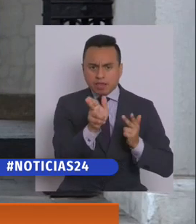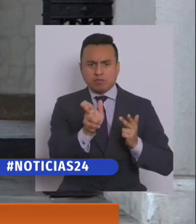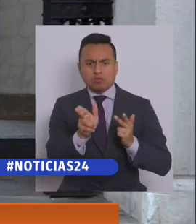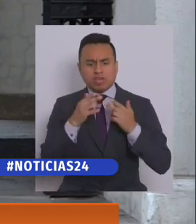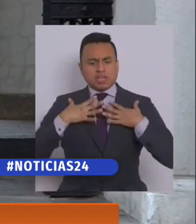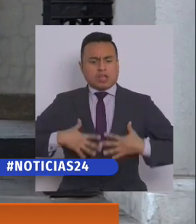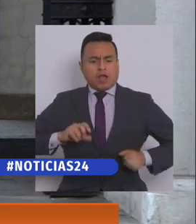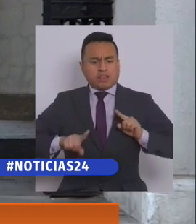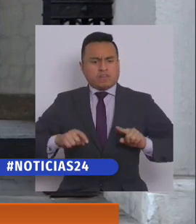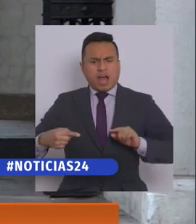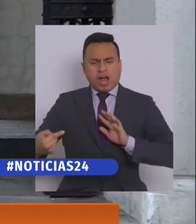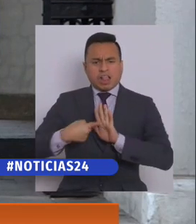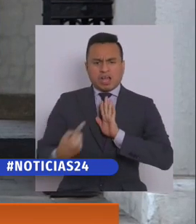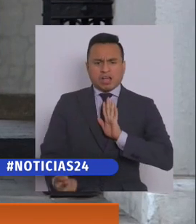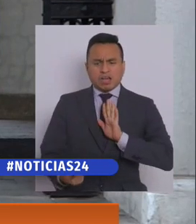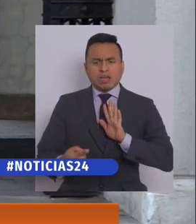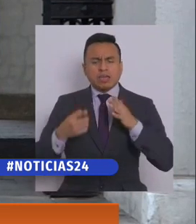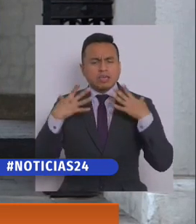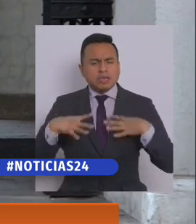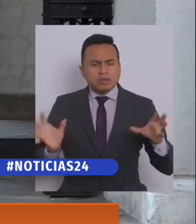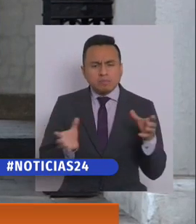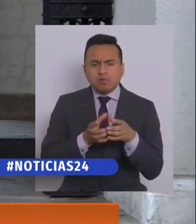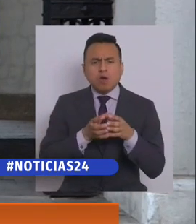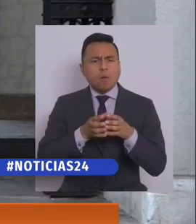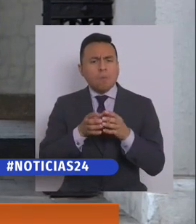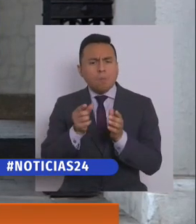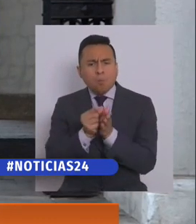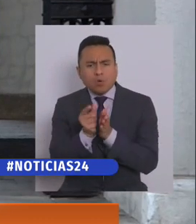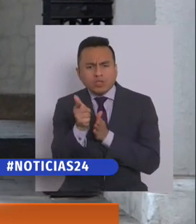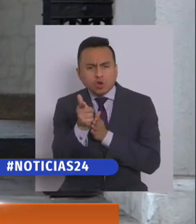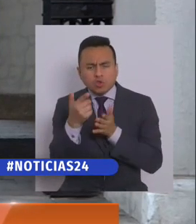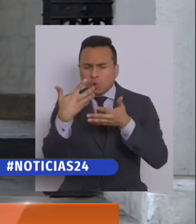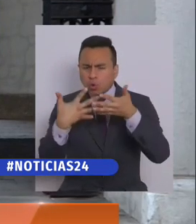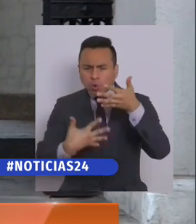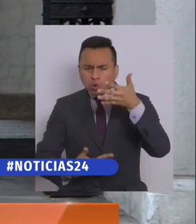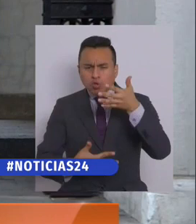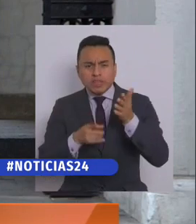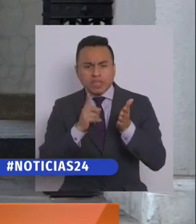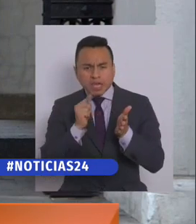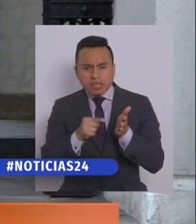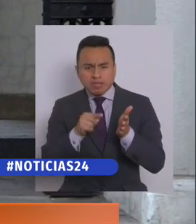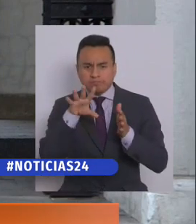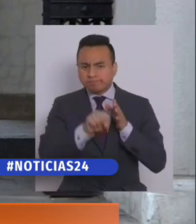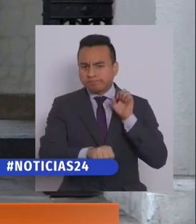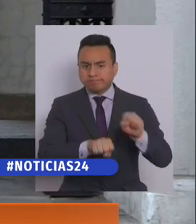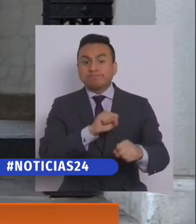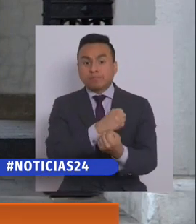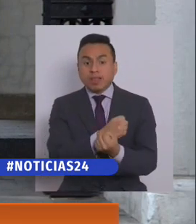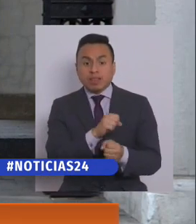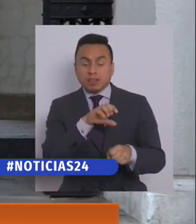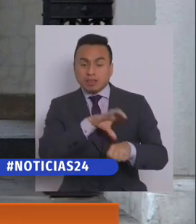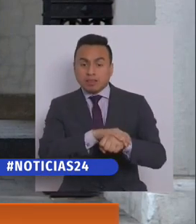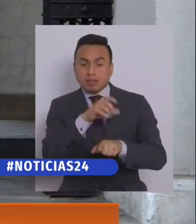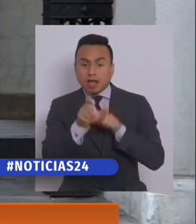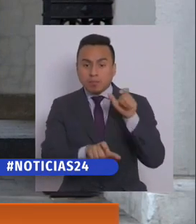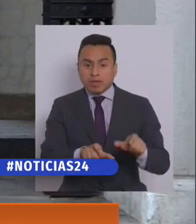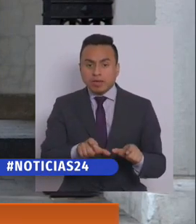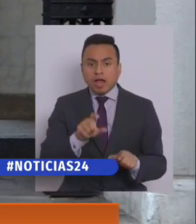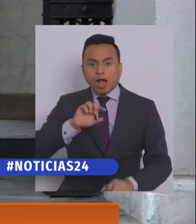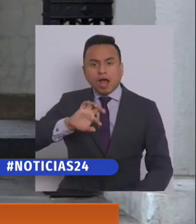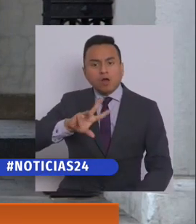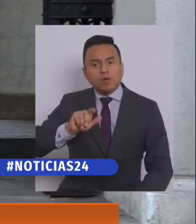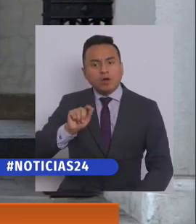chalecos antibala, con equipos de radio, con municiones, se detuvo también a aquellas personas que